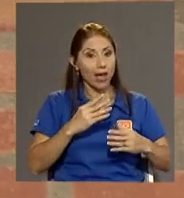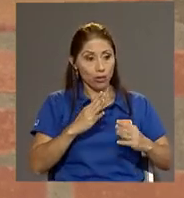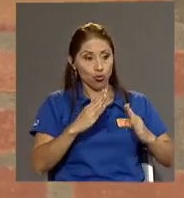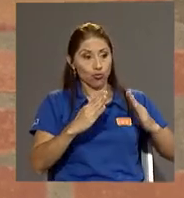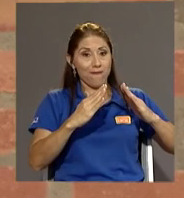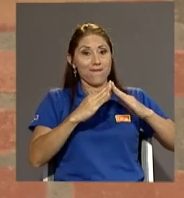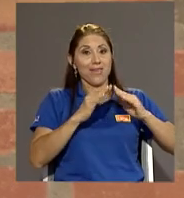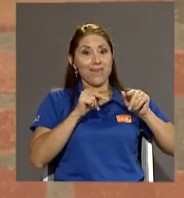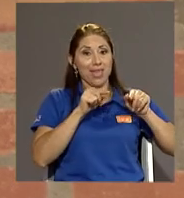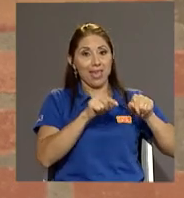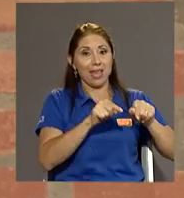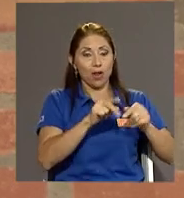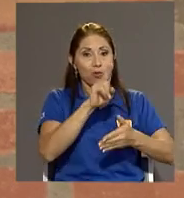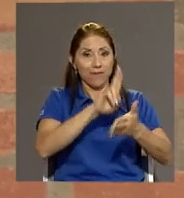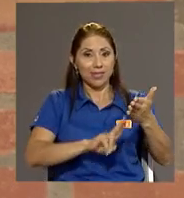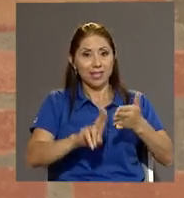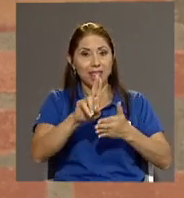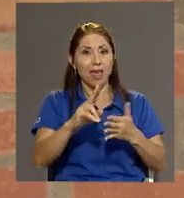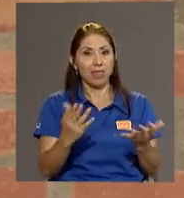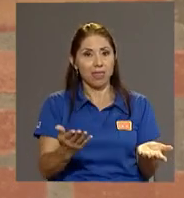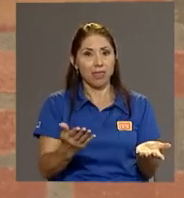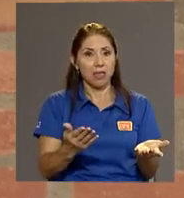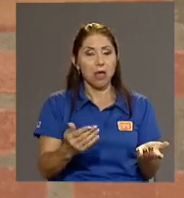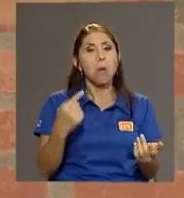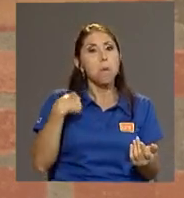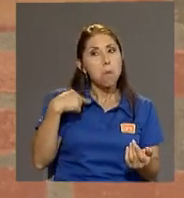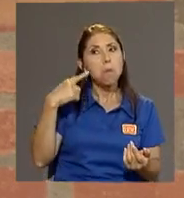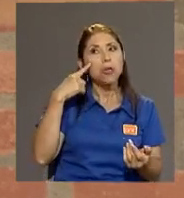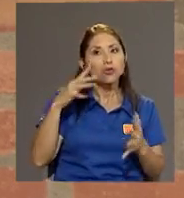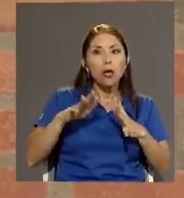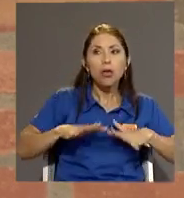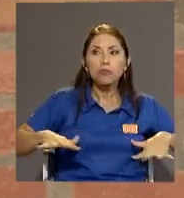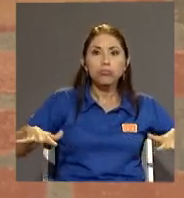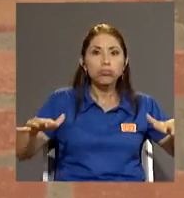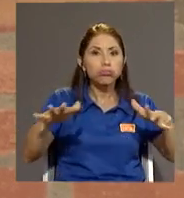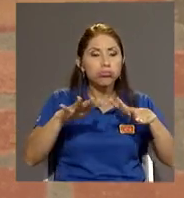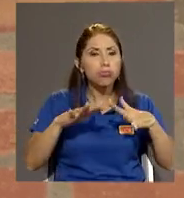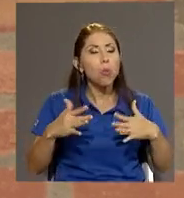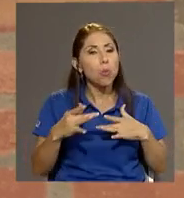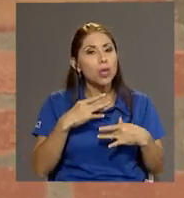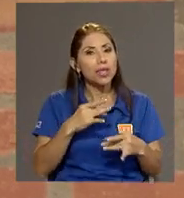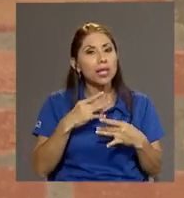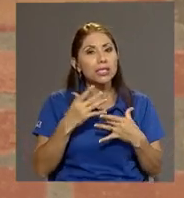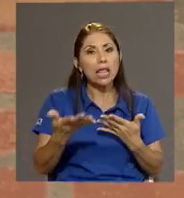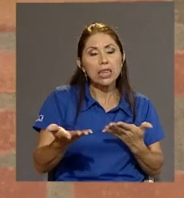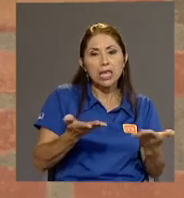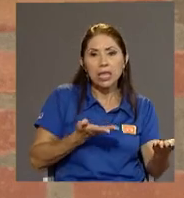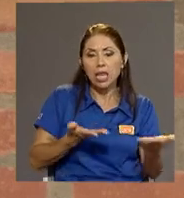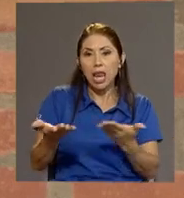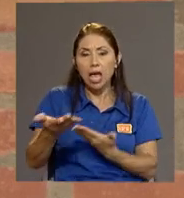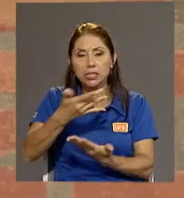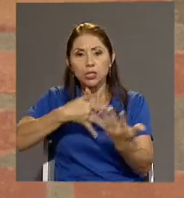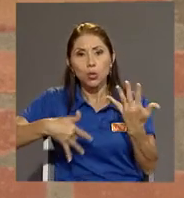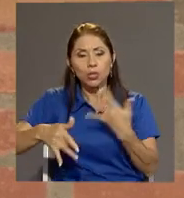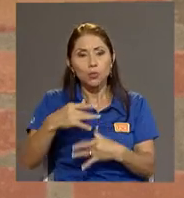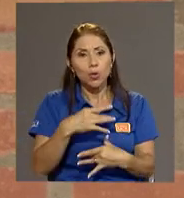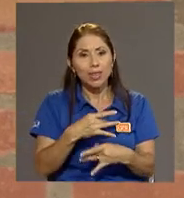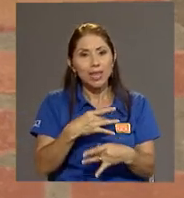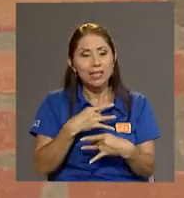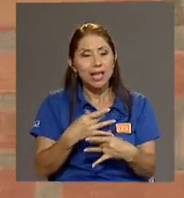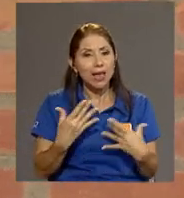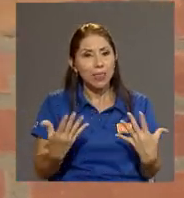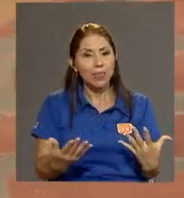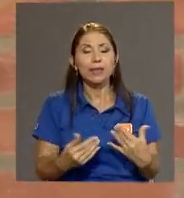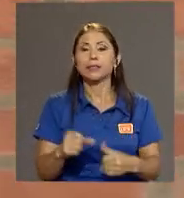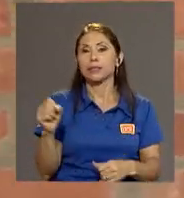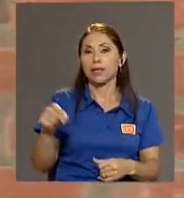lo cual debe haber un clima muy interesante y unas interacciones muy interesantes. Cuéntenos un poquito de claro, esa